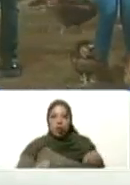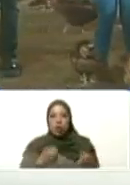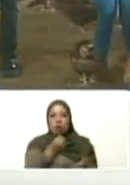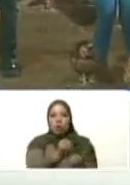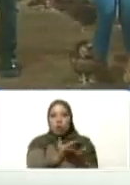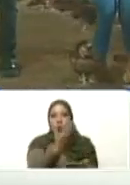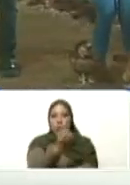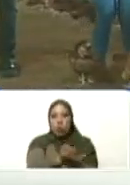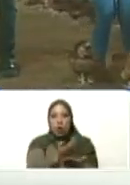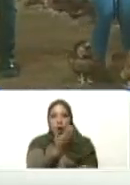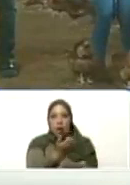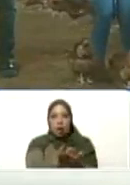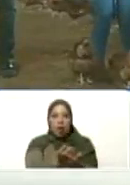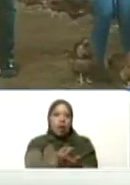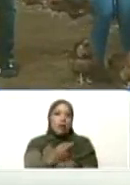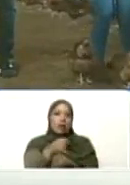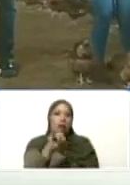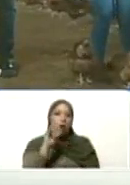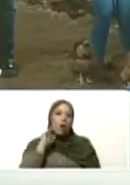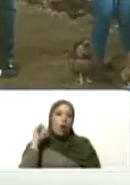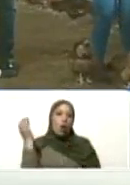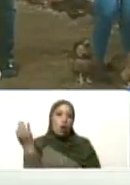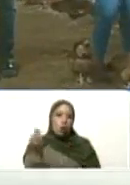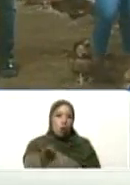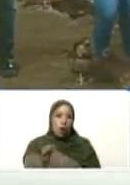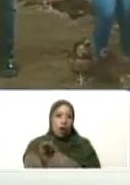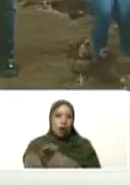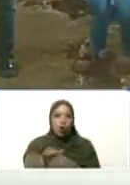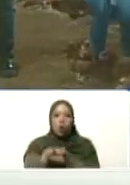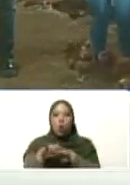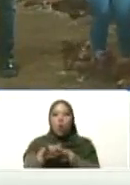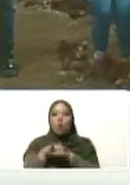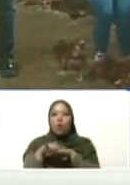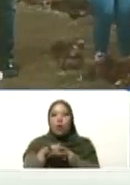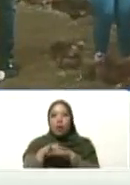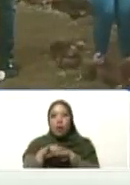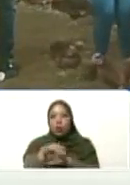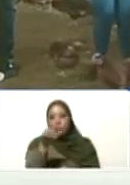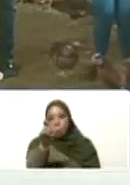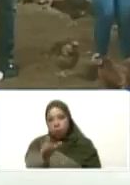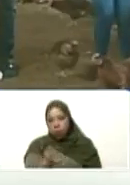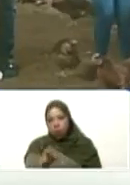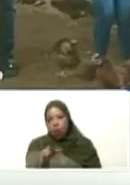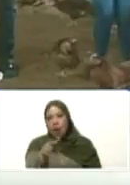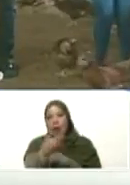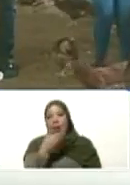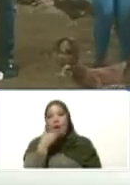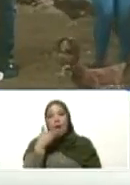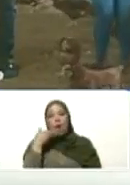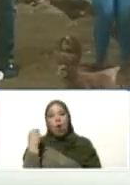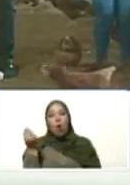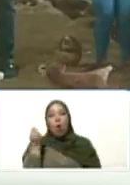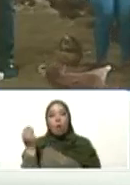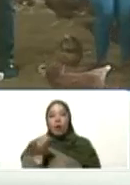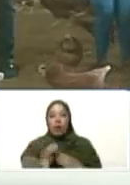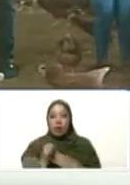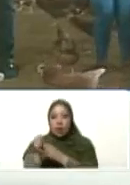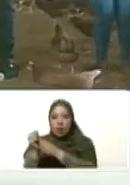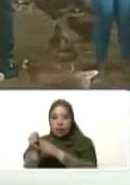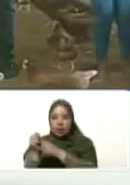Triángulo virtuoso. Allá está el gobernador José Vázquez, otro joven líder del pueblo